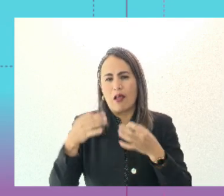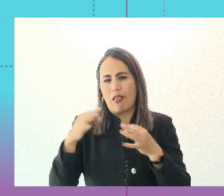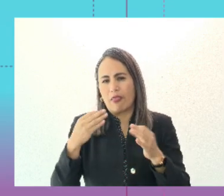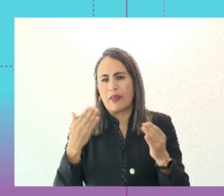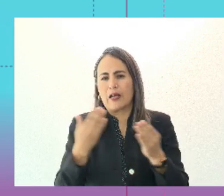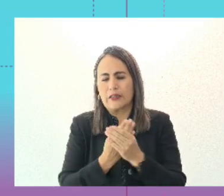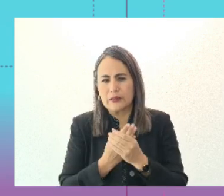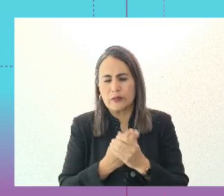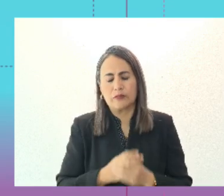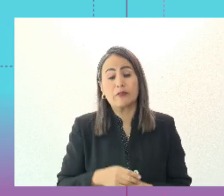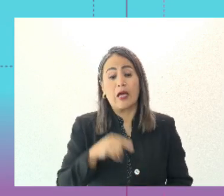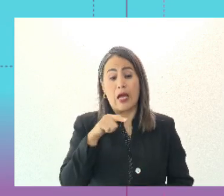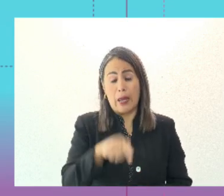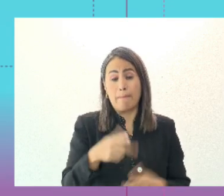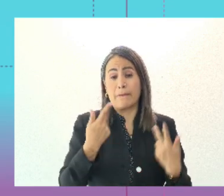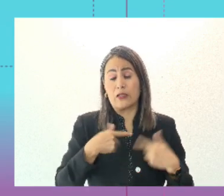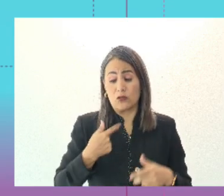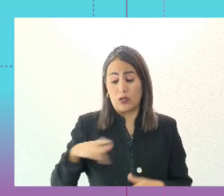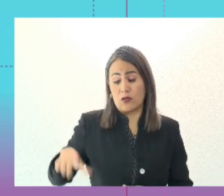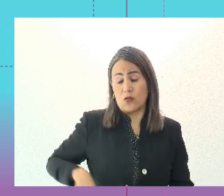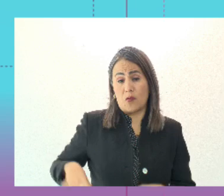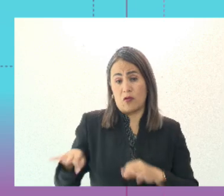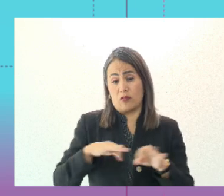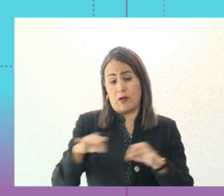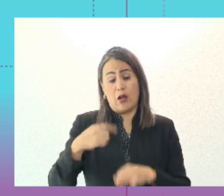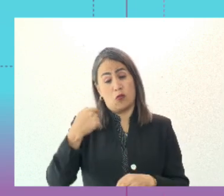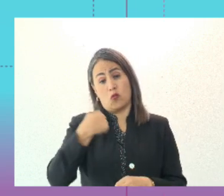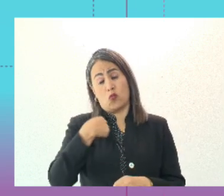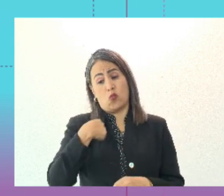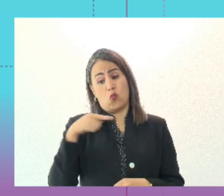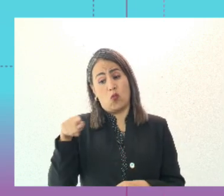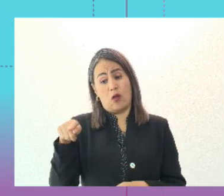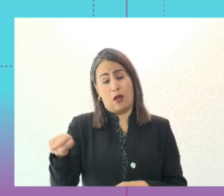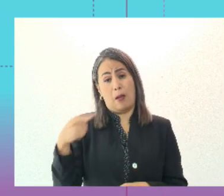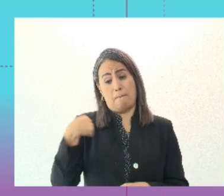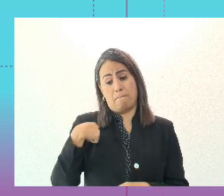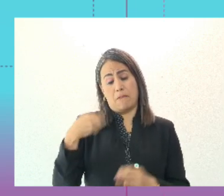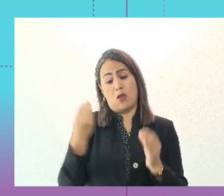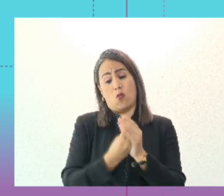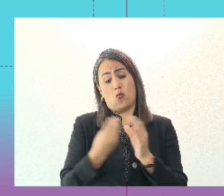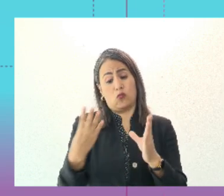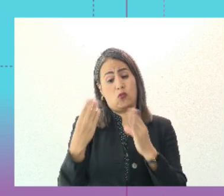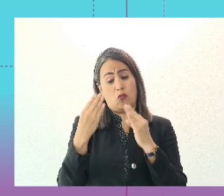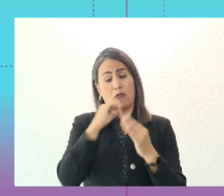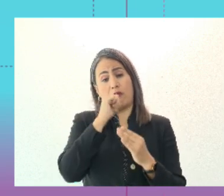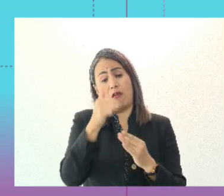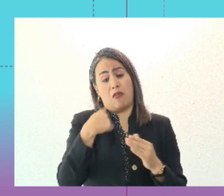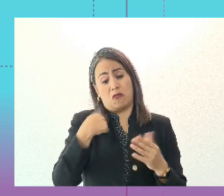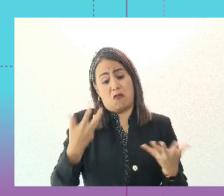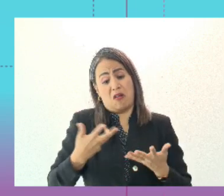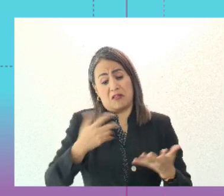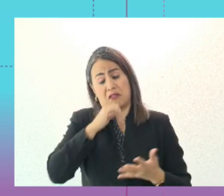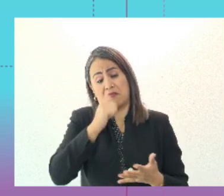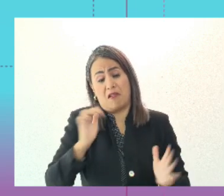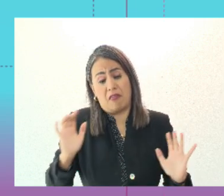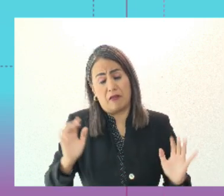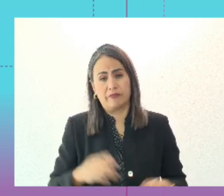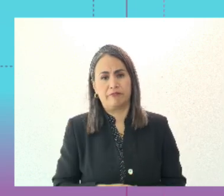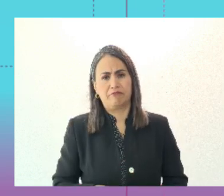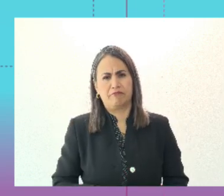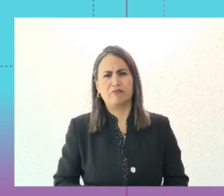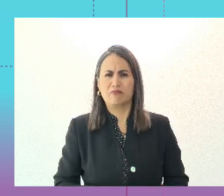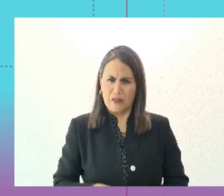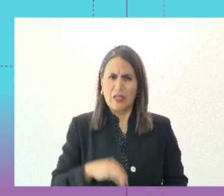parte de los servidores públicos en donde nos decían, no, es que si no me capacitas, pues entonces yo no puedo moverle, ¿no? Ah, no, pues tienes tu videíto de